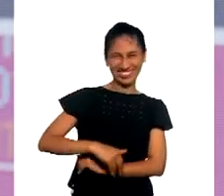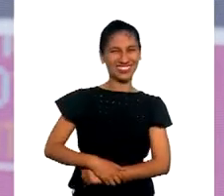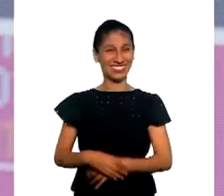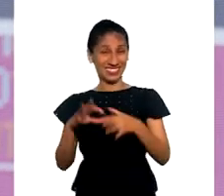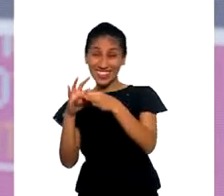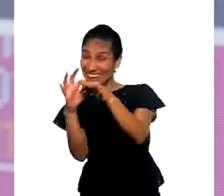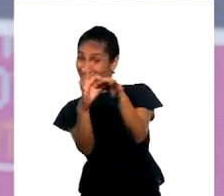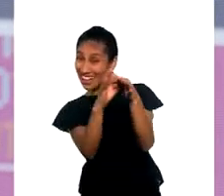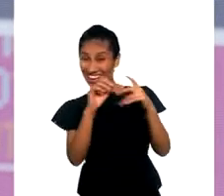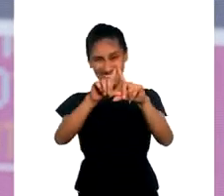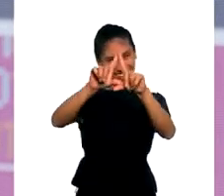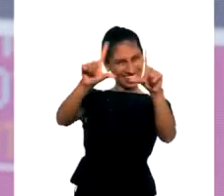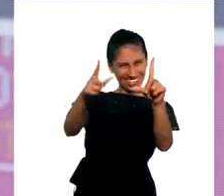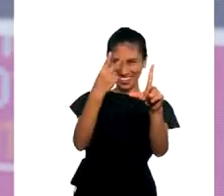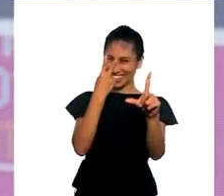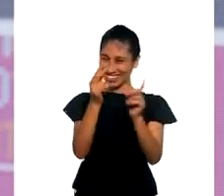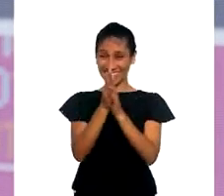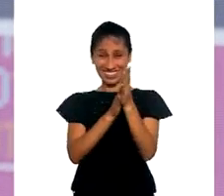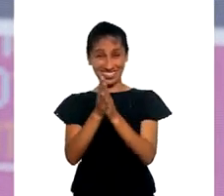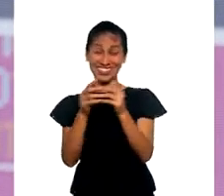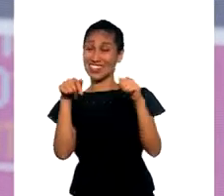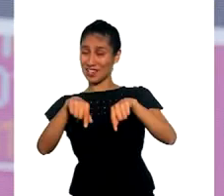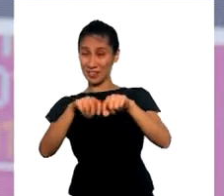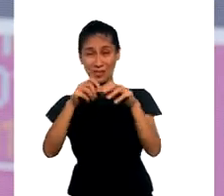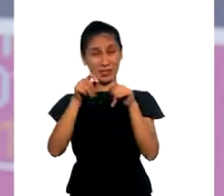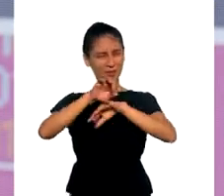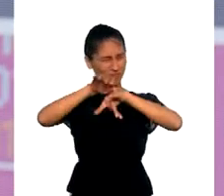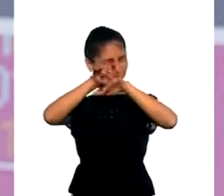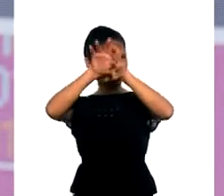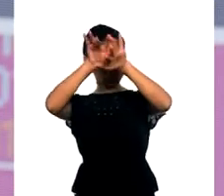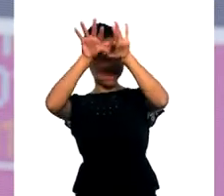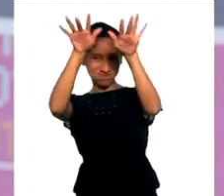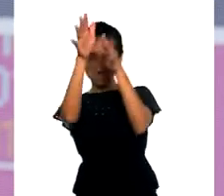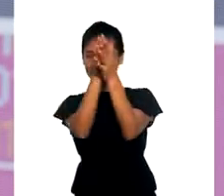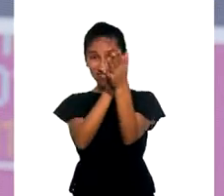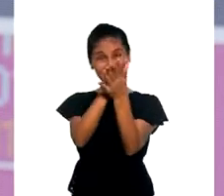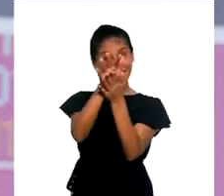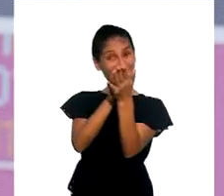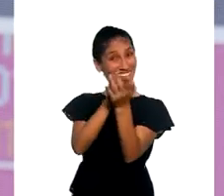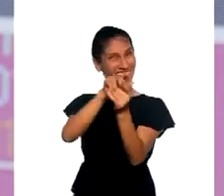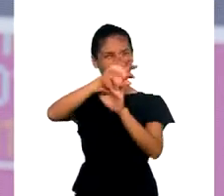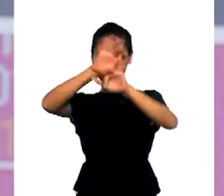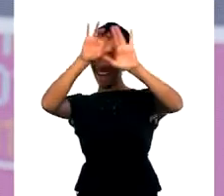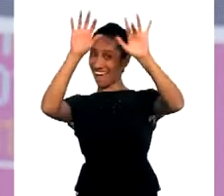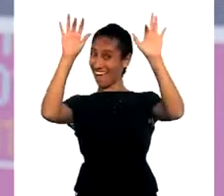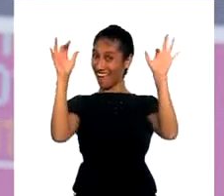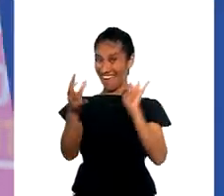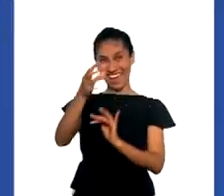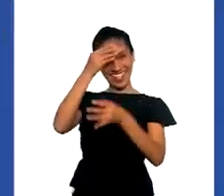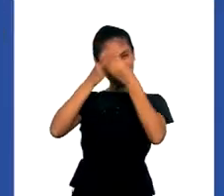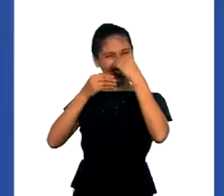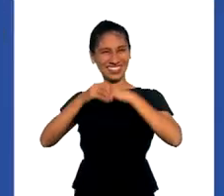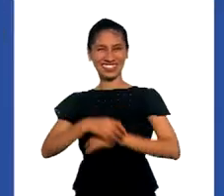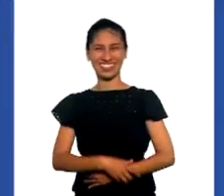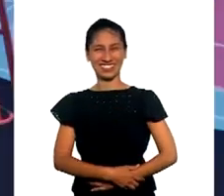únanse a la red y sean también parte de este viaje mágico de crecimiento y aprendizaje